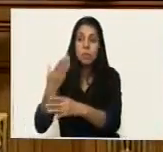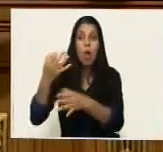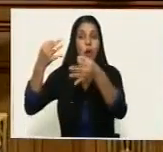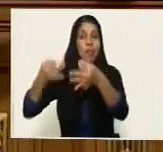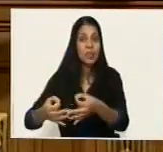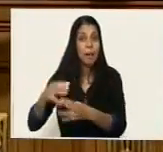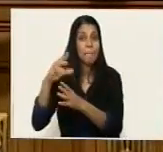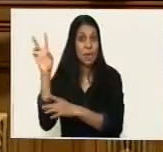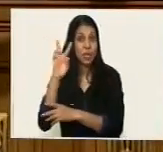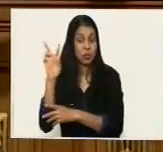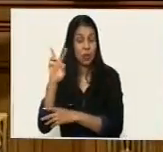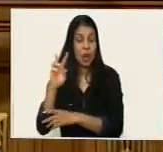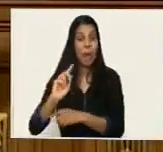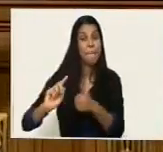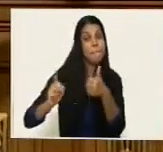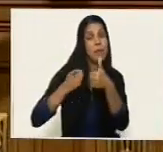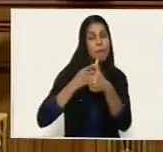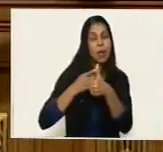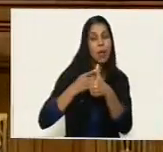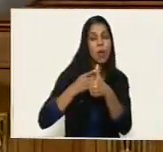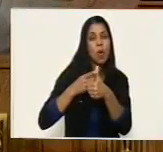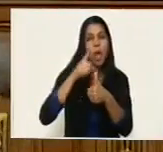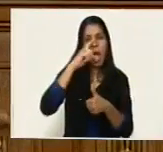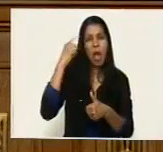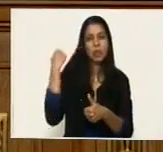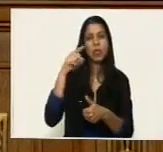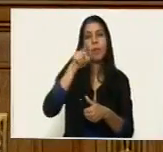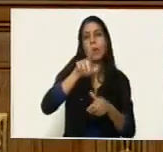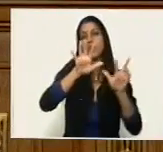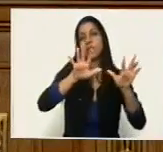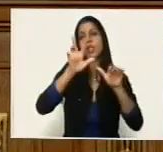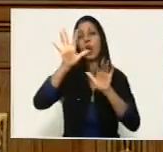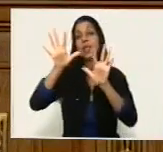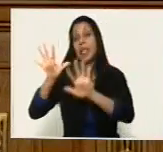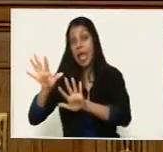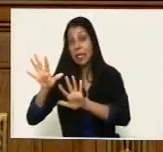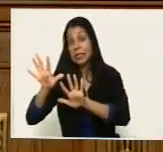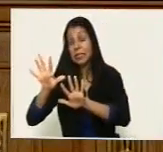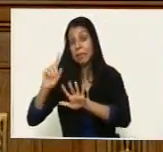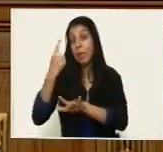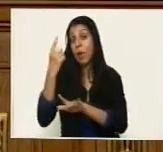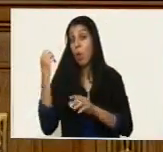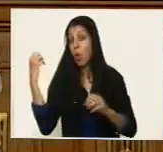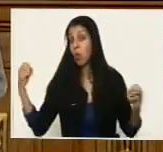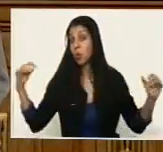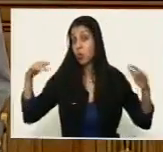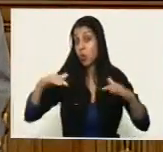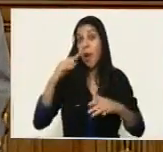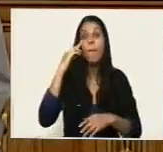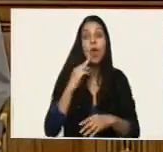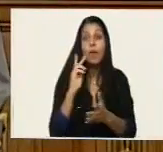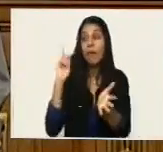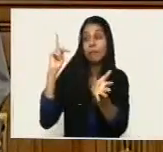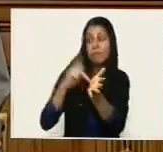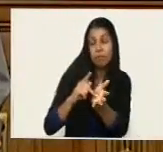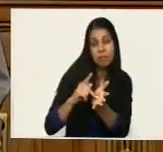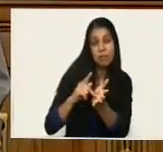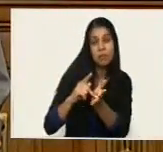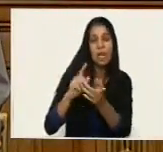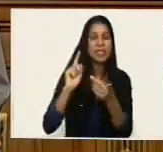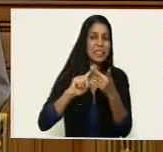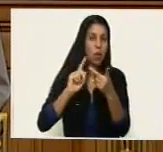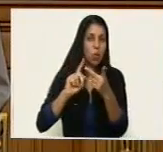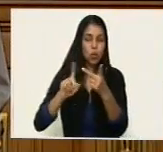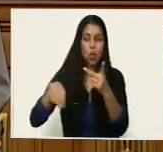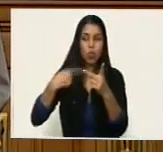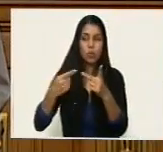abril, el primero fue en el año 1810. Segundo Congreso Constituyente, como expresión también